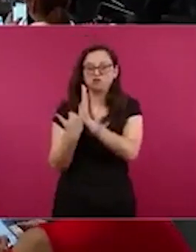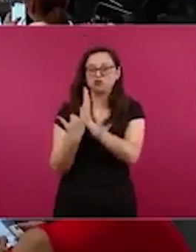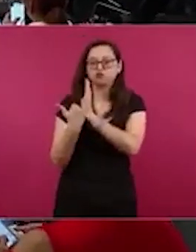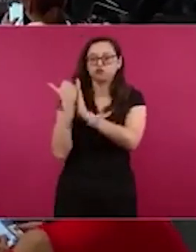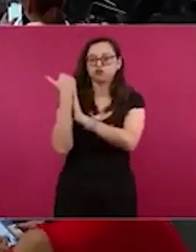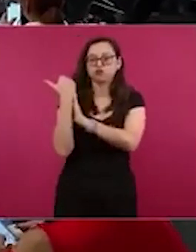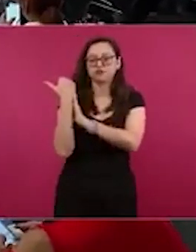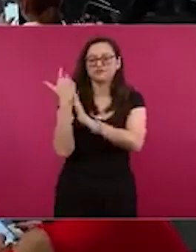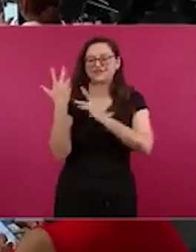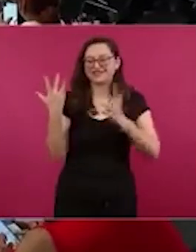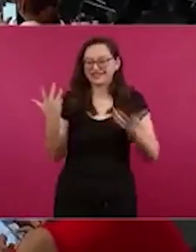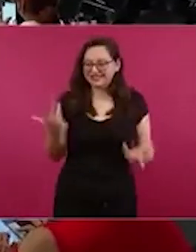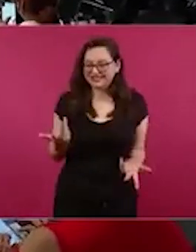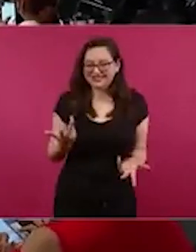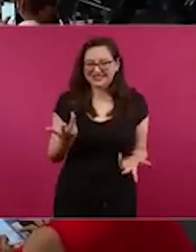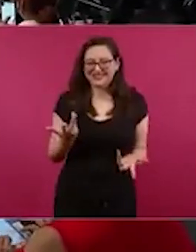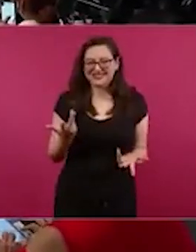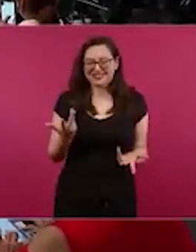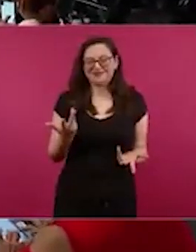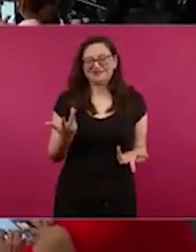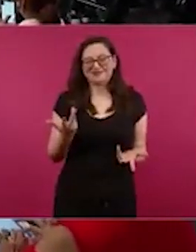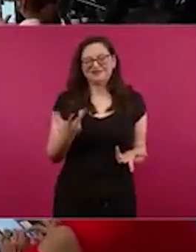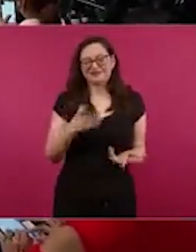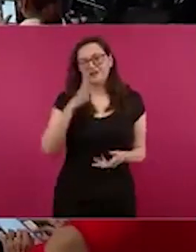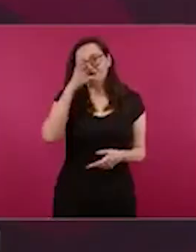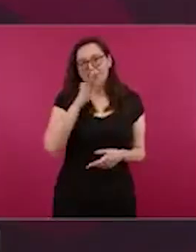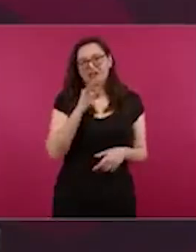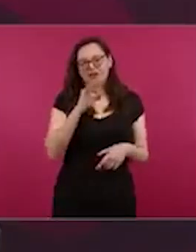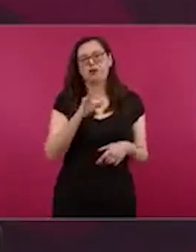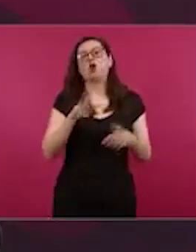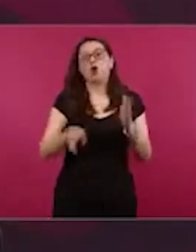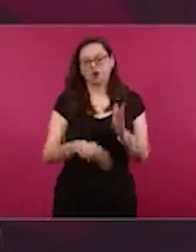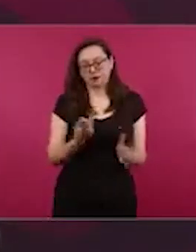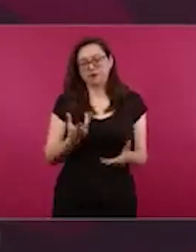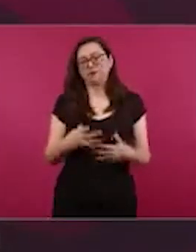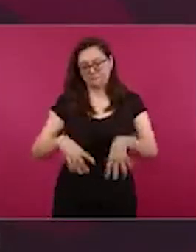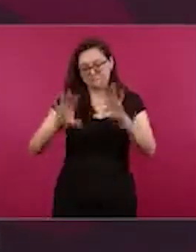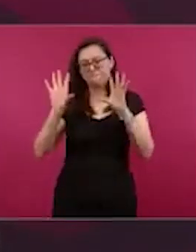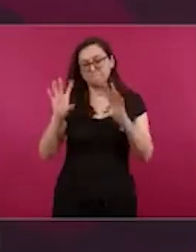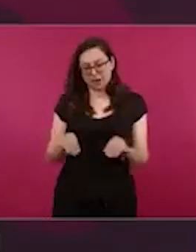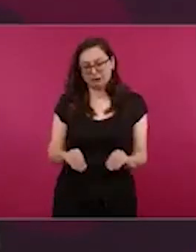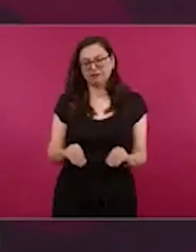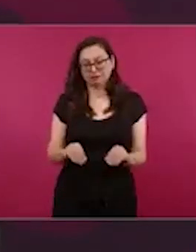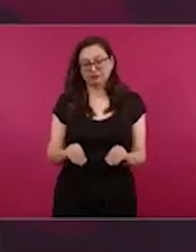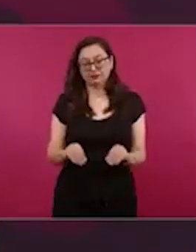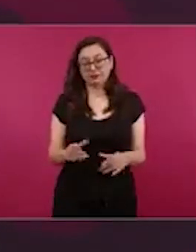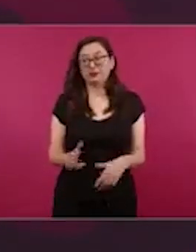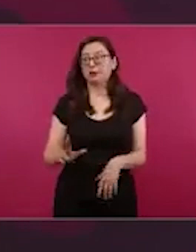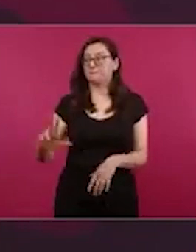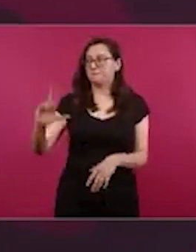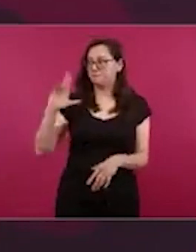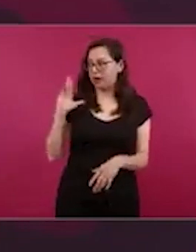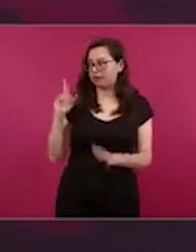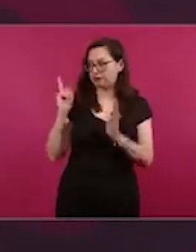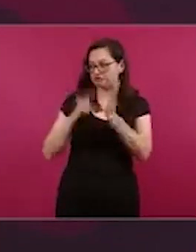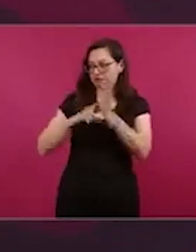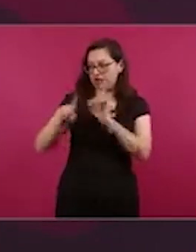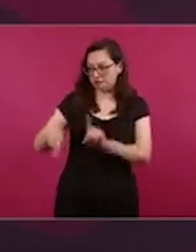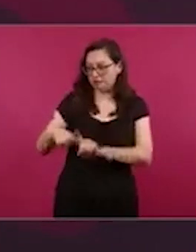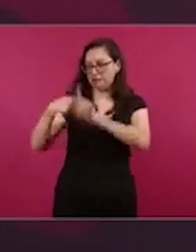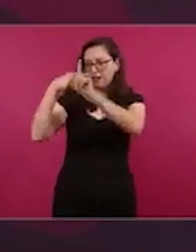adicionales el el martes 1000 más y ayer